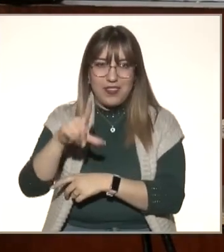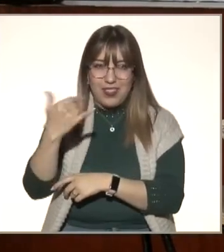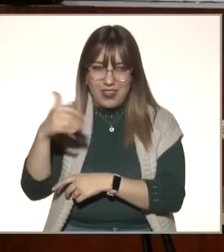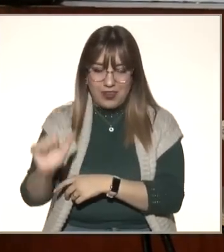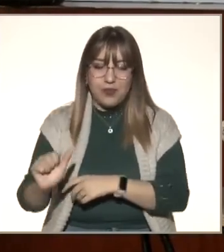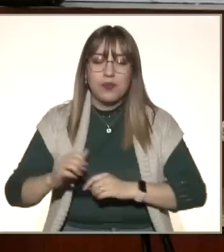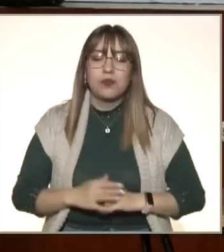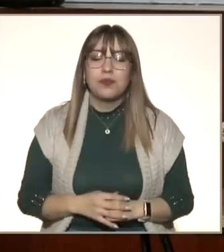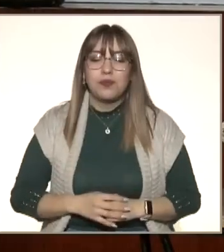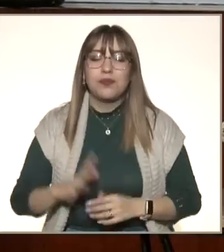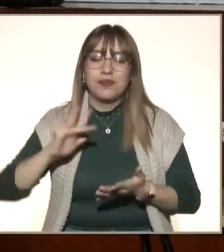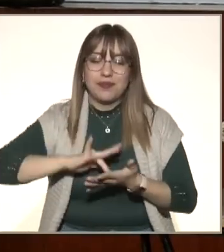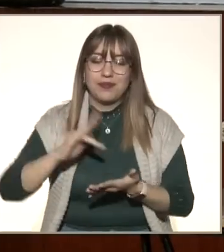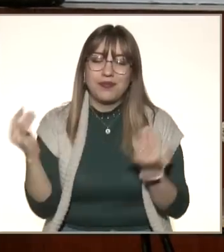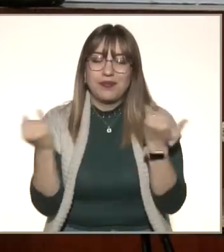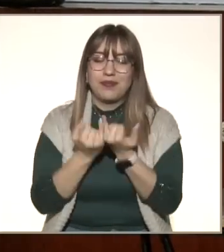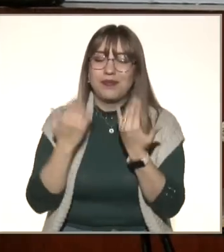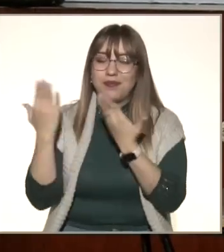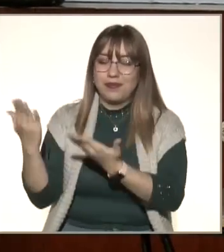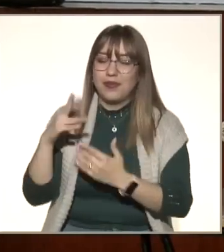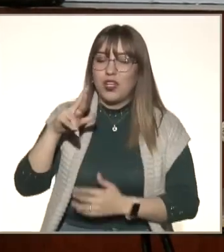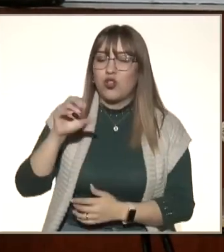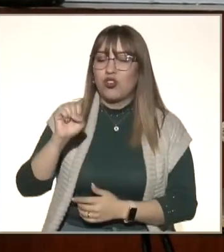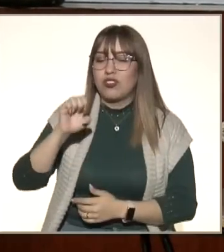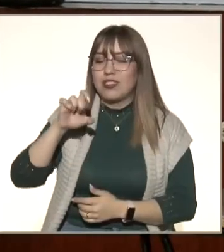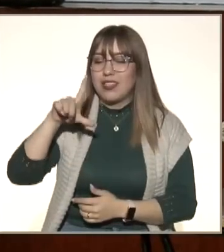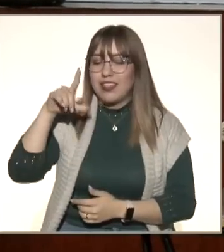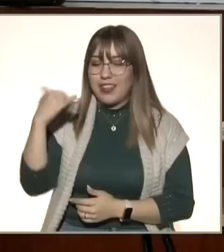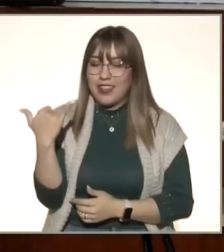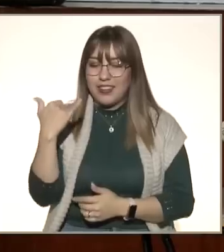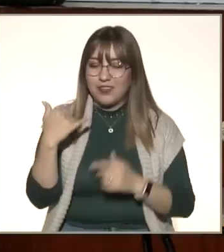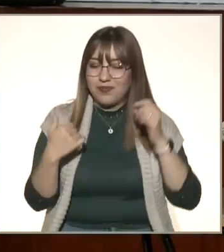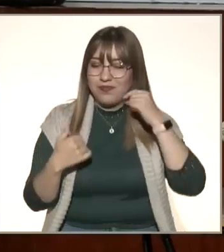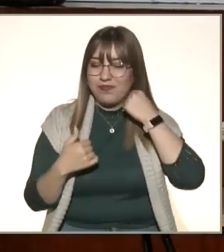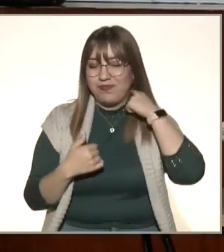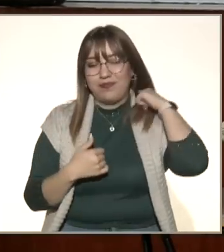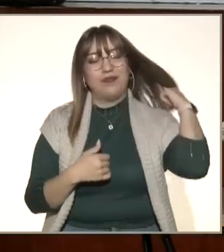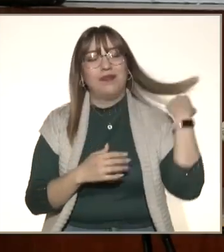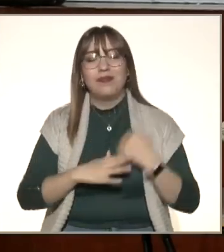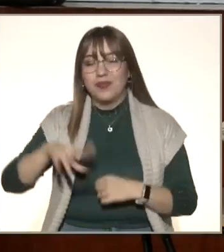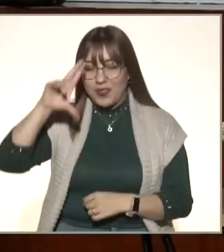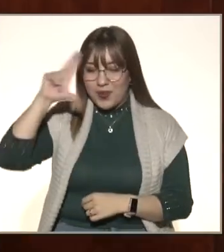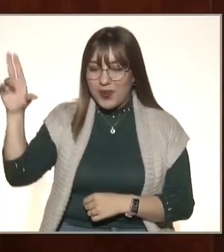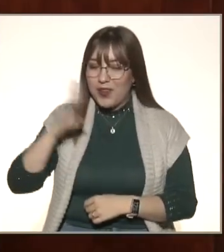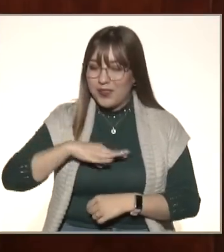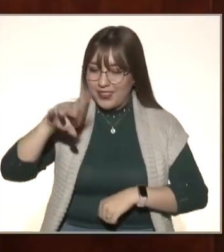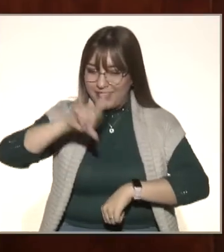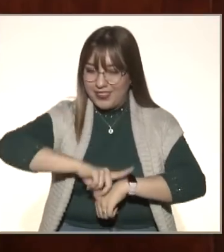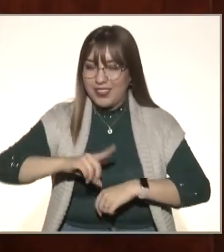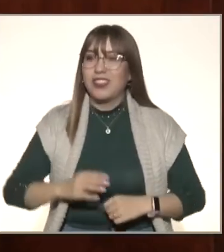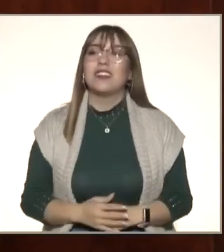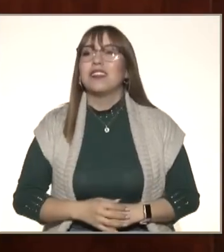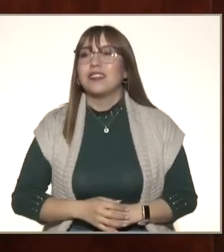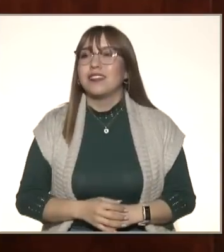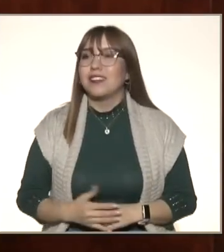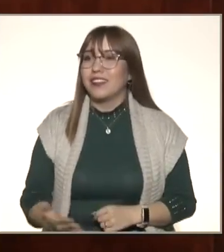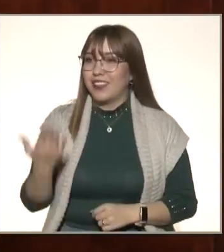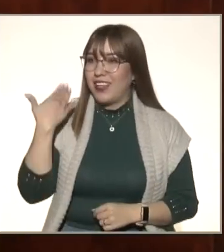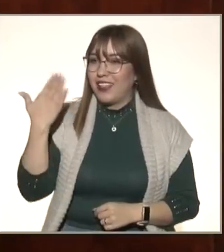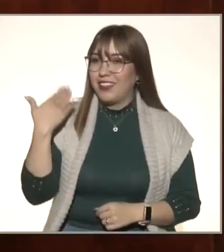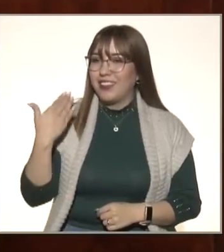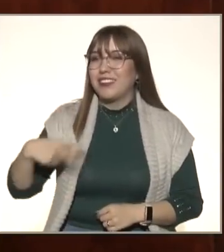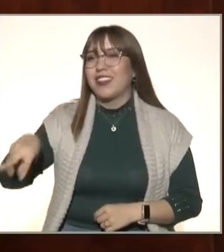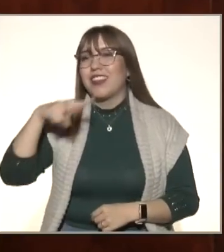placer compartir este espacio con mi compañera Roseli Martínez. Rose, ¿cómo estás? Buenos días. Hace unos días fue Feliz Navidad.